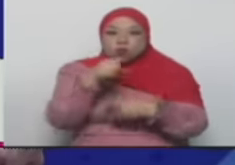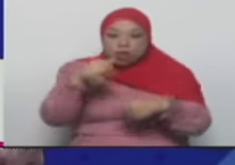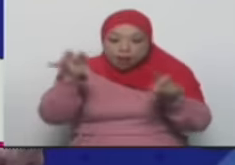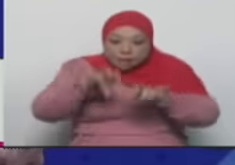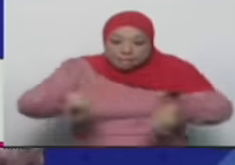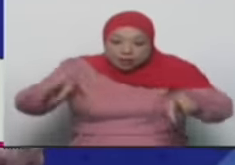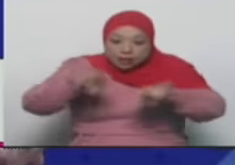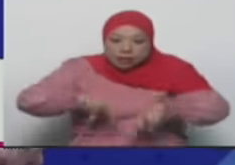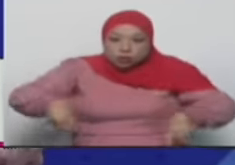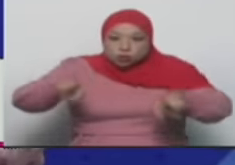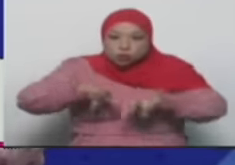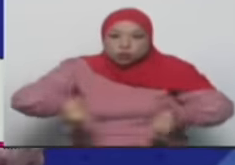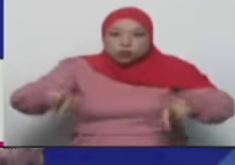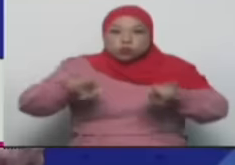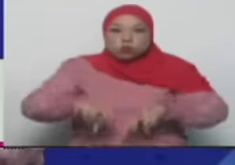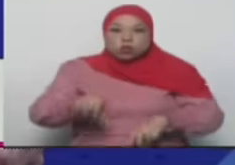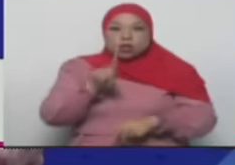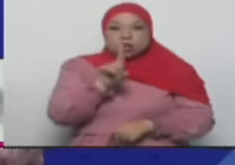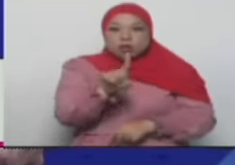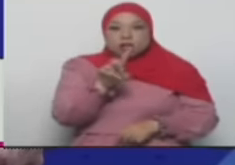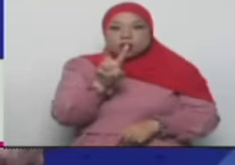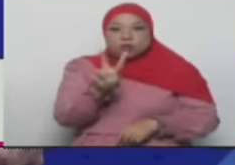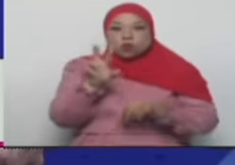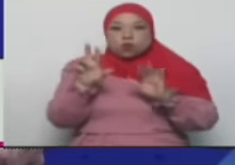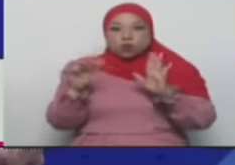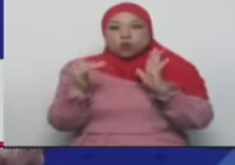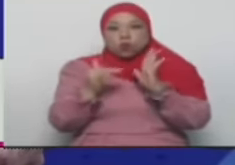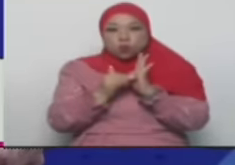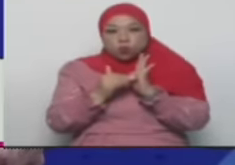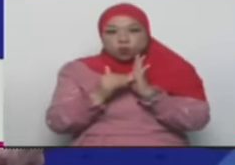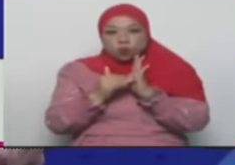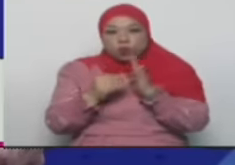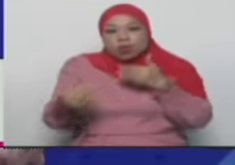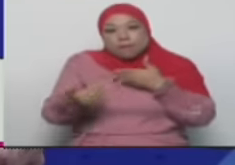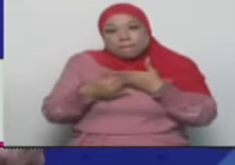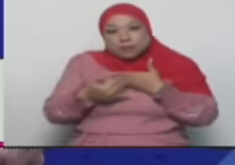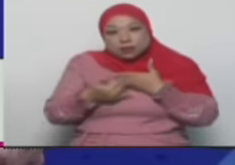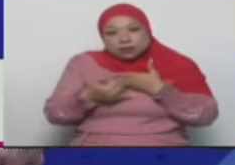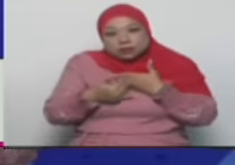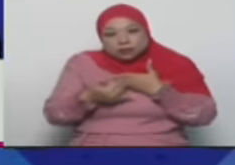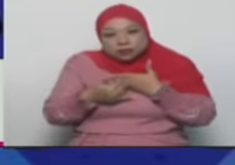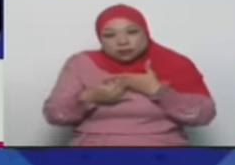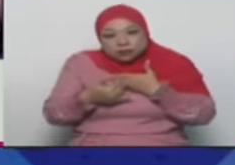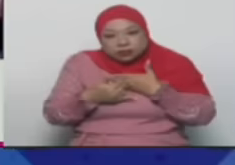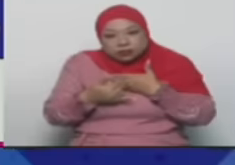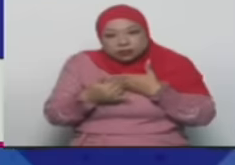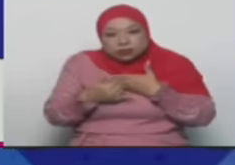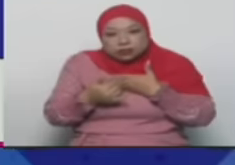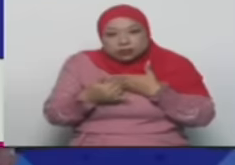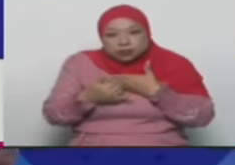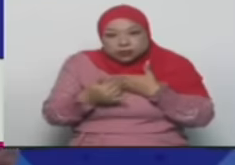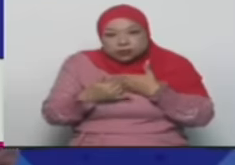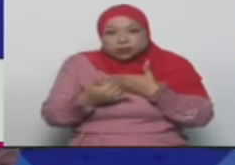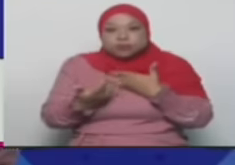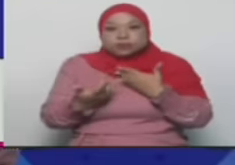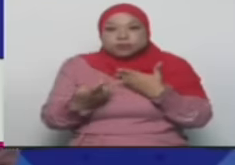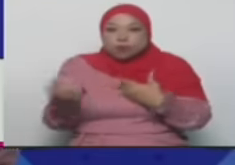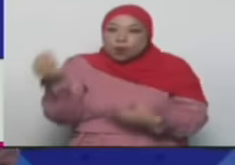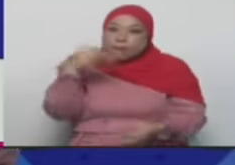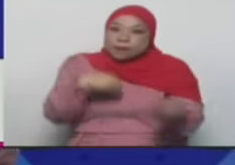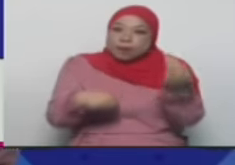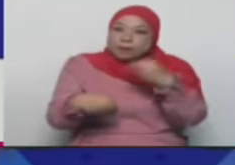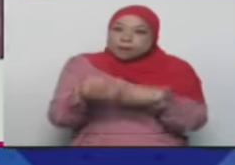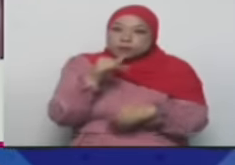investigación. Hoy tenemos 126 plataformas del Estado atacadas. Hemos aumentado los